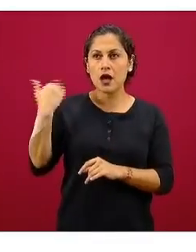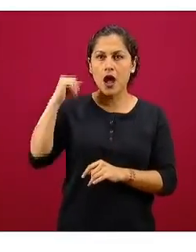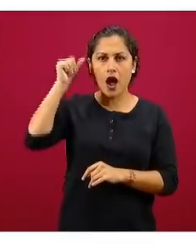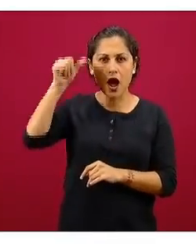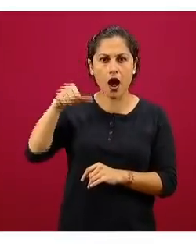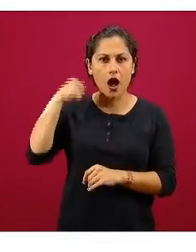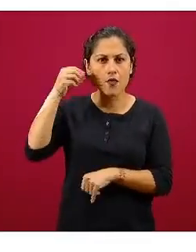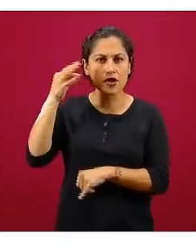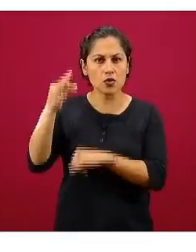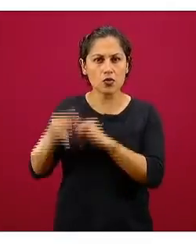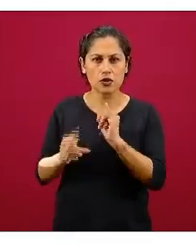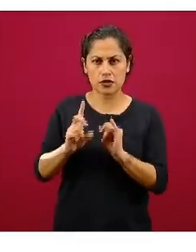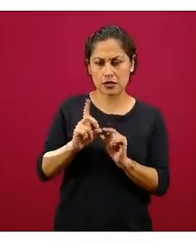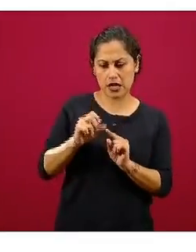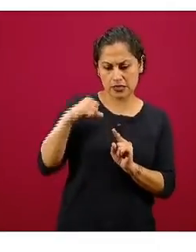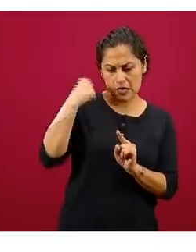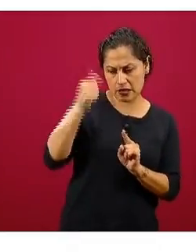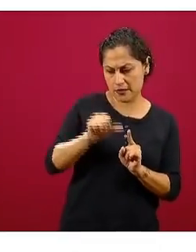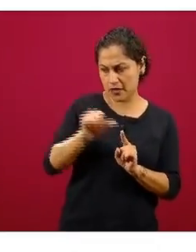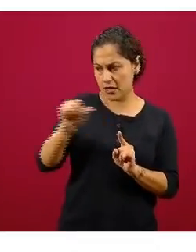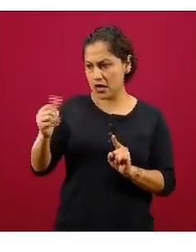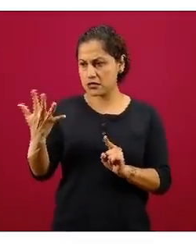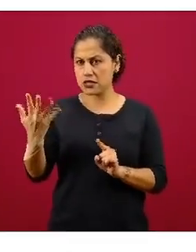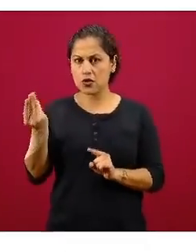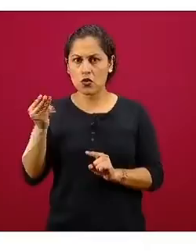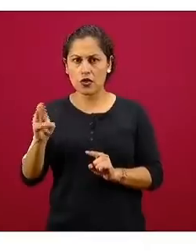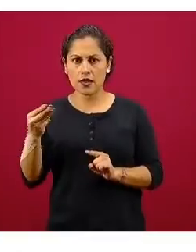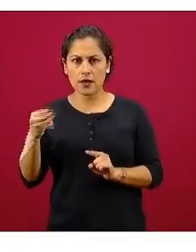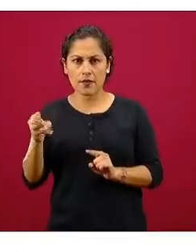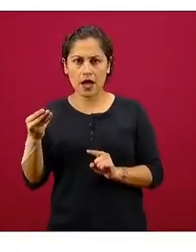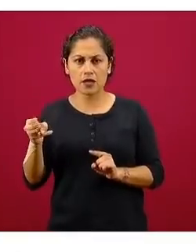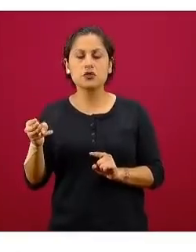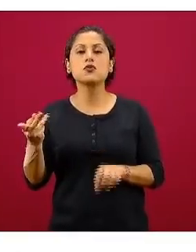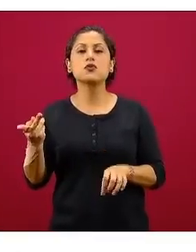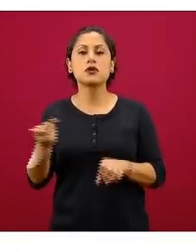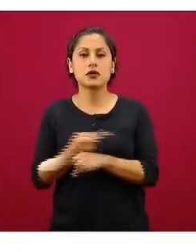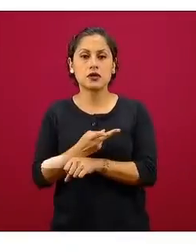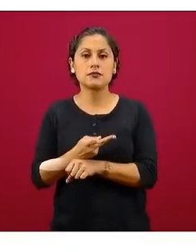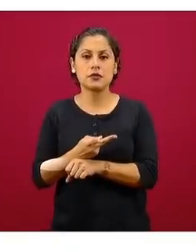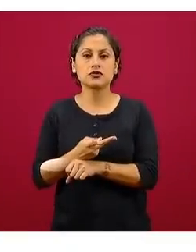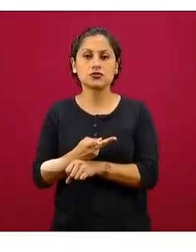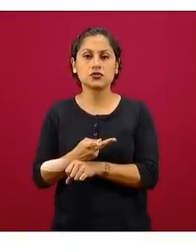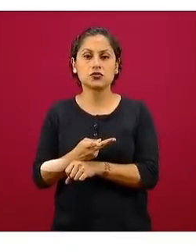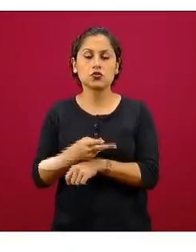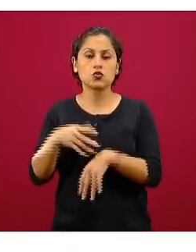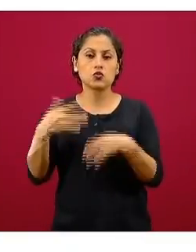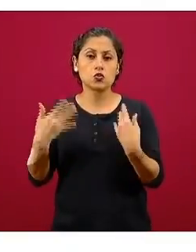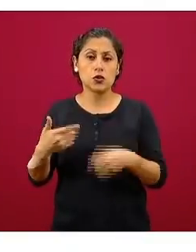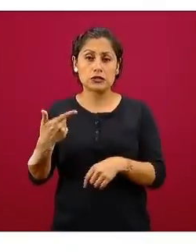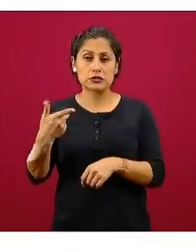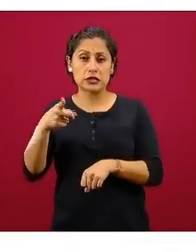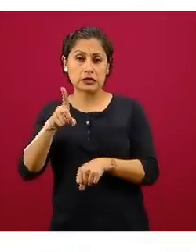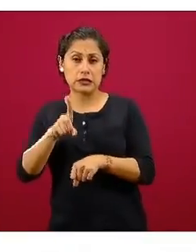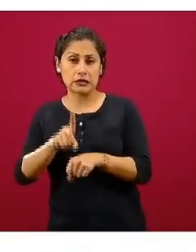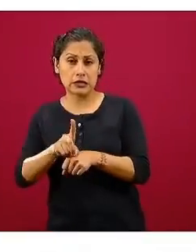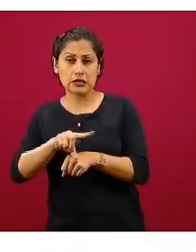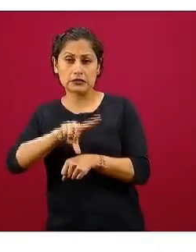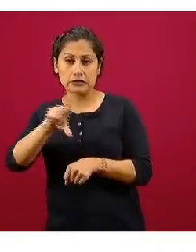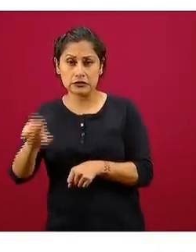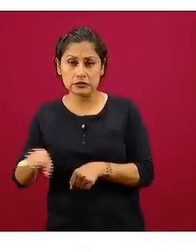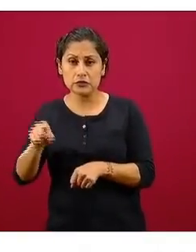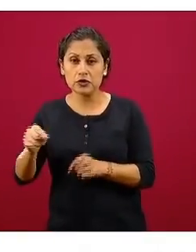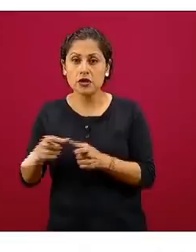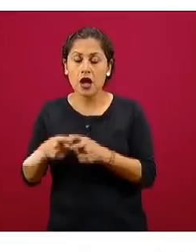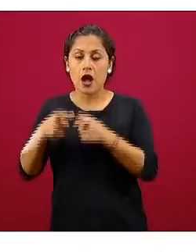abril, del 30 de abril, el 5 de mayo, y correspondientemente 7 a 10 días después empezó con este